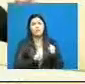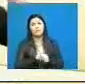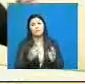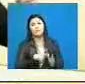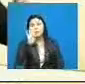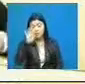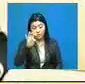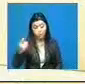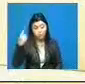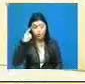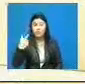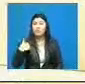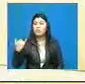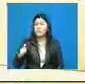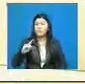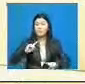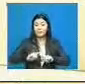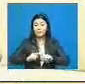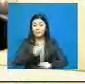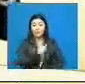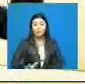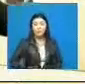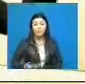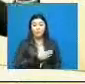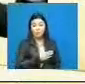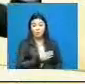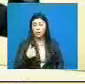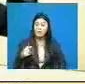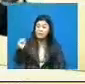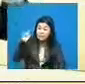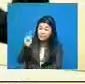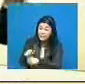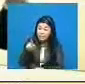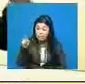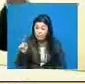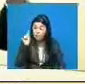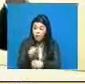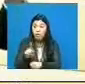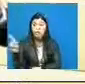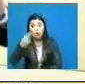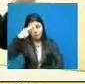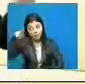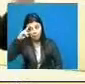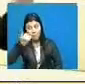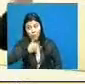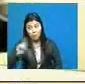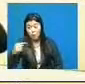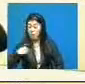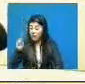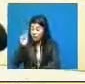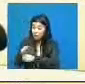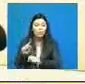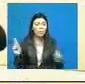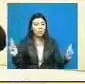menciono esto, expresidente Uribe, para hacer crítica. No me malinterprete. No es una crítica.